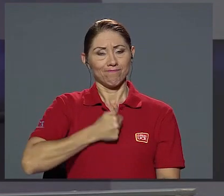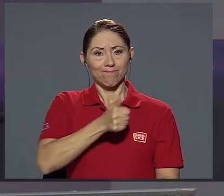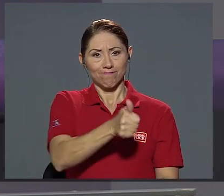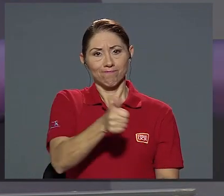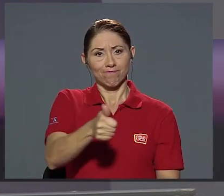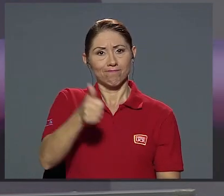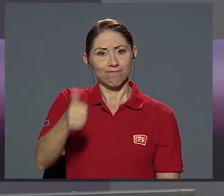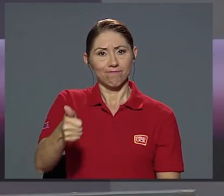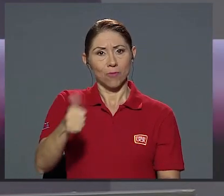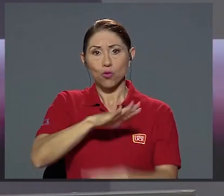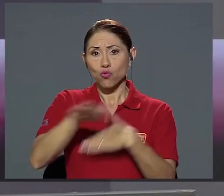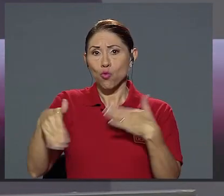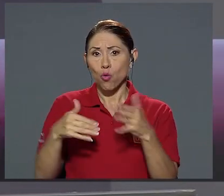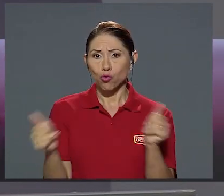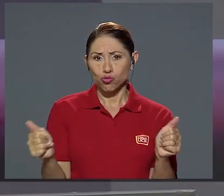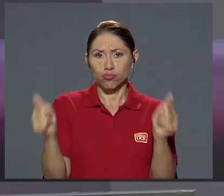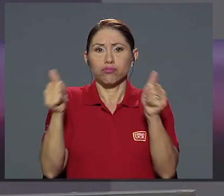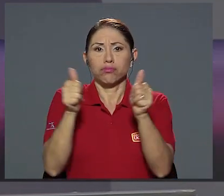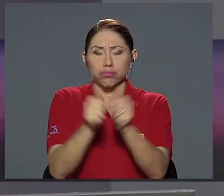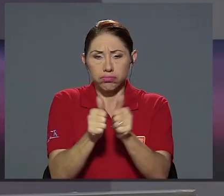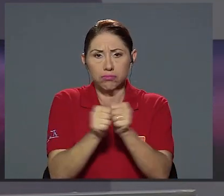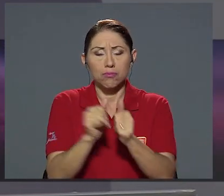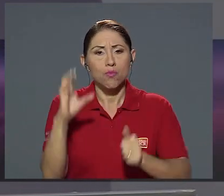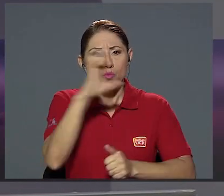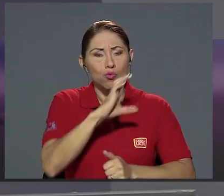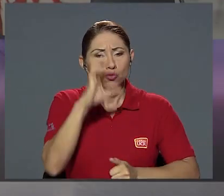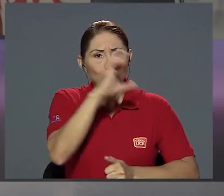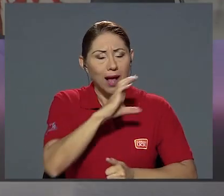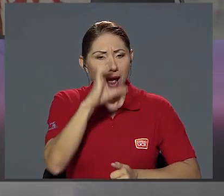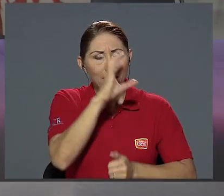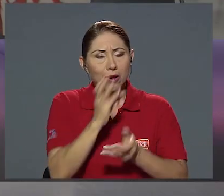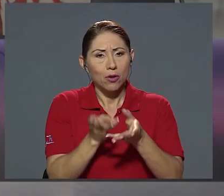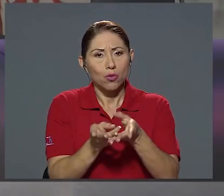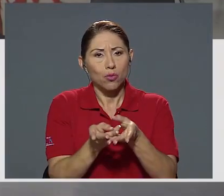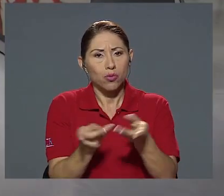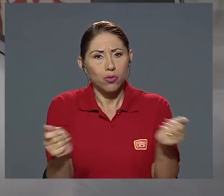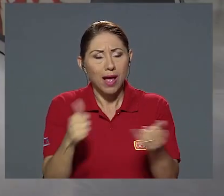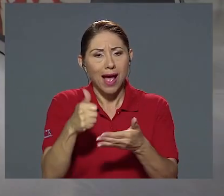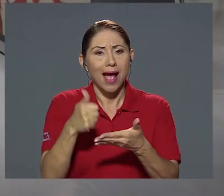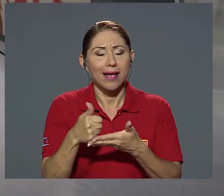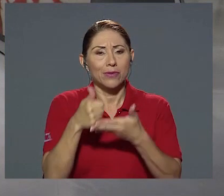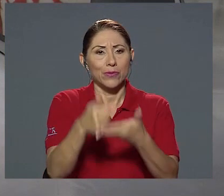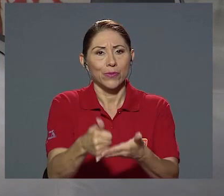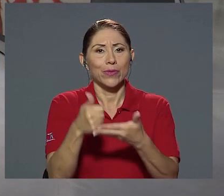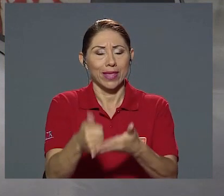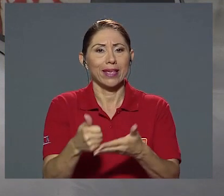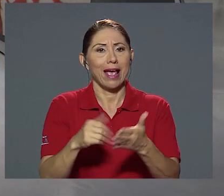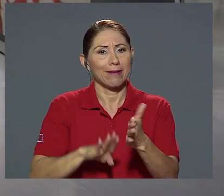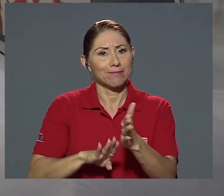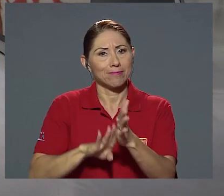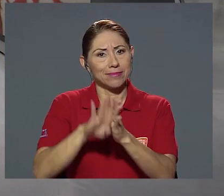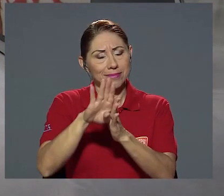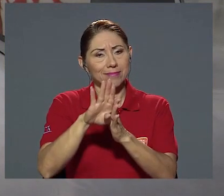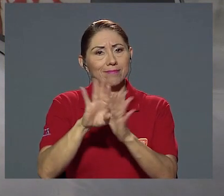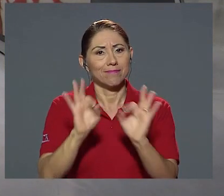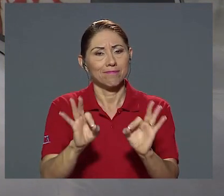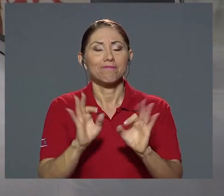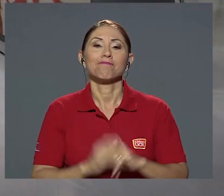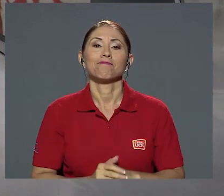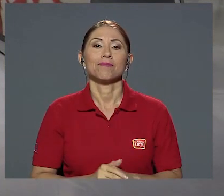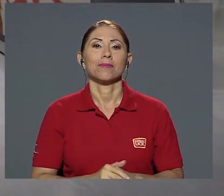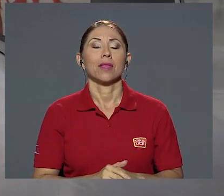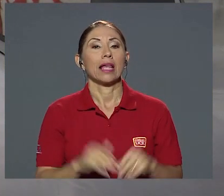para en conjunto como países y como región buscar situaciones que nos ayuden a salir